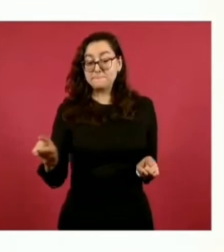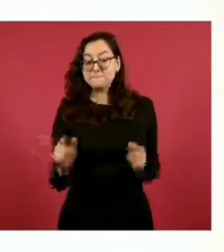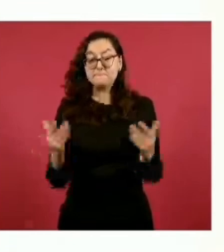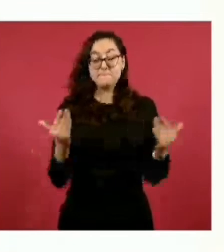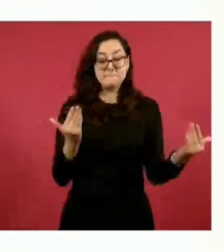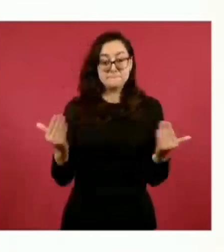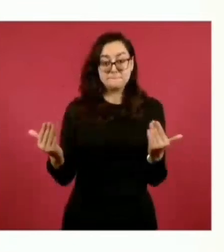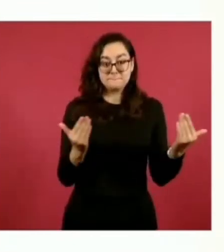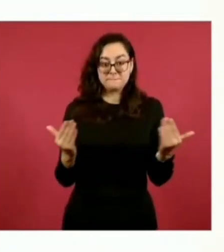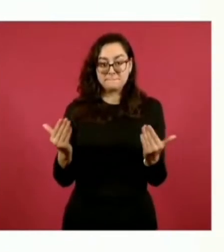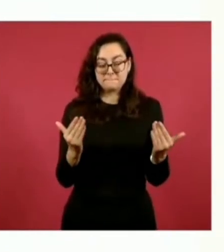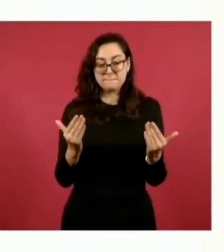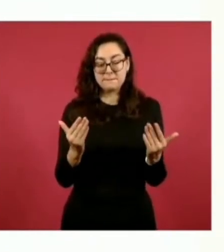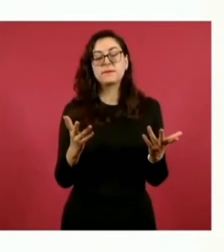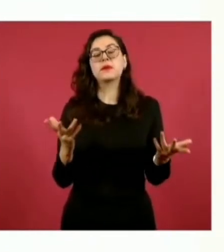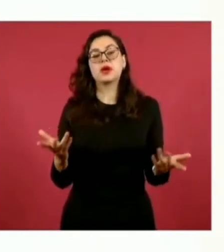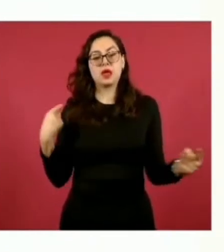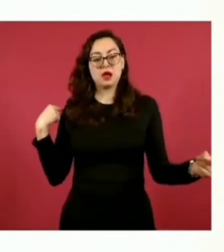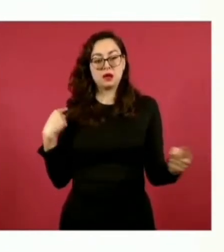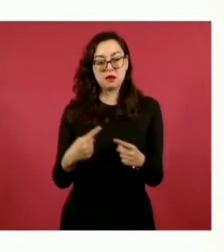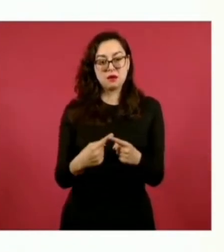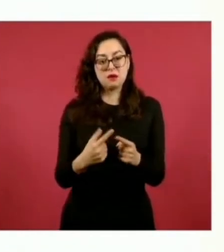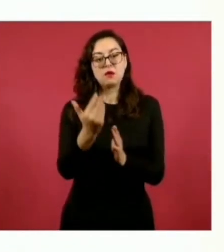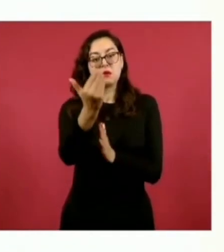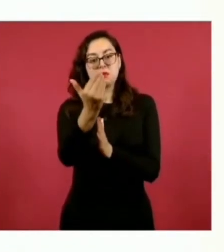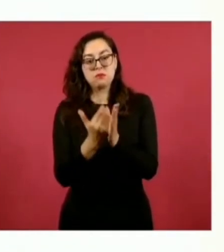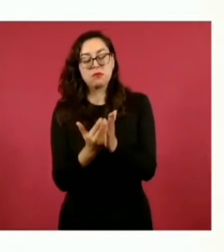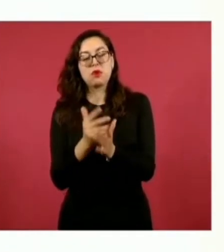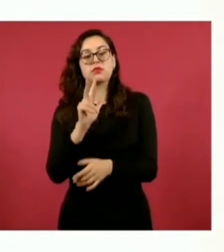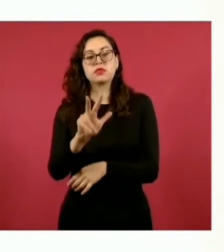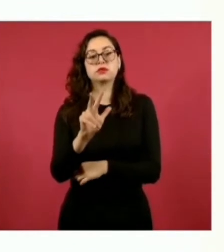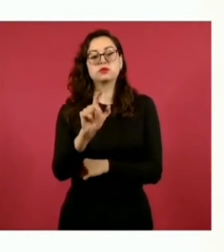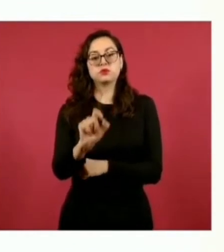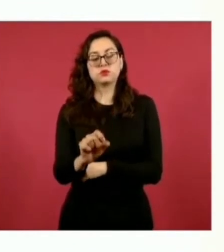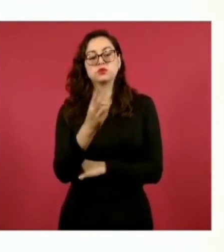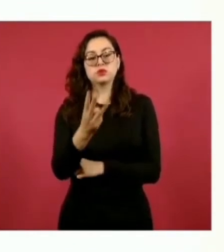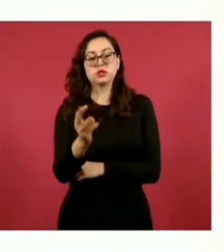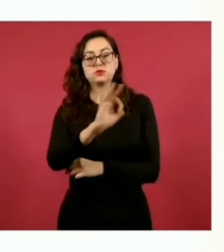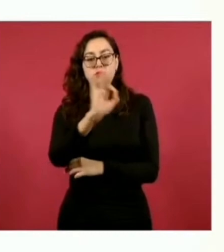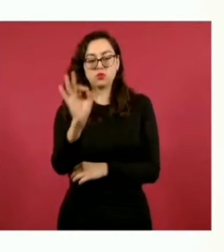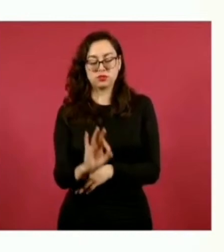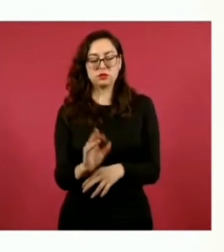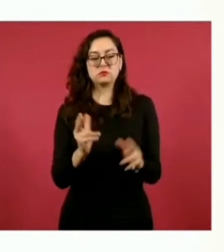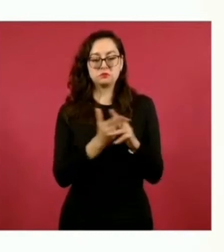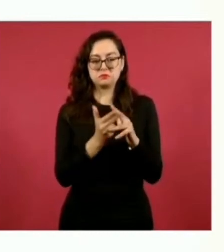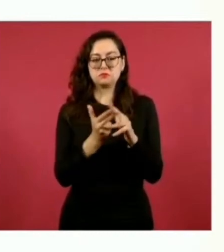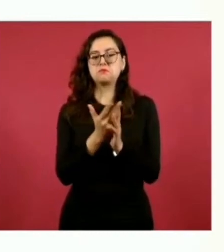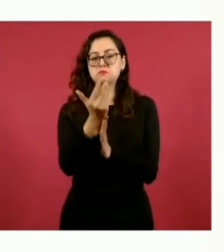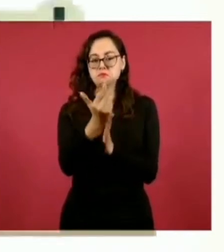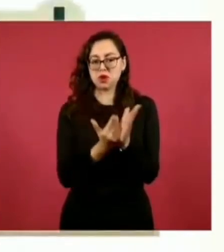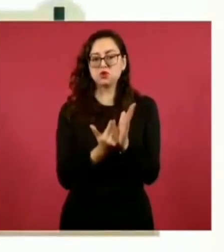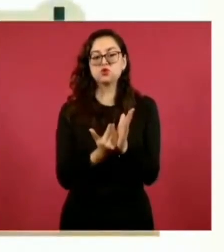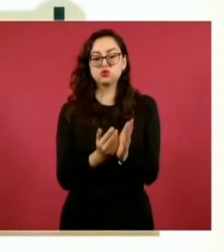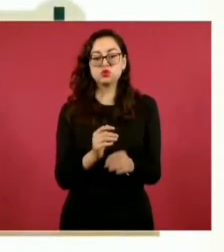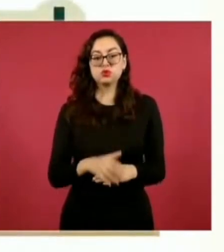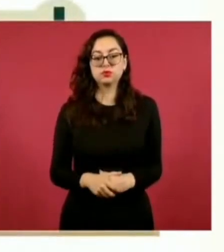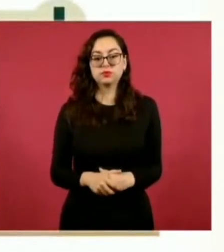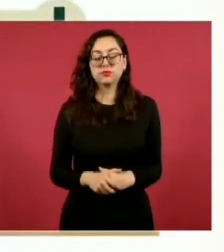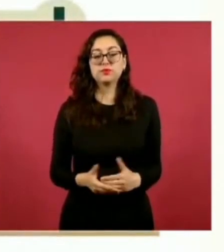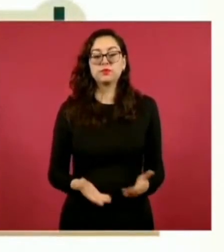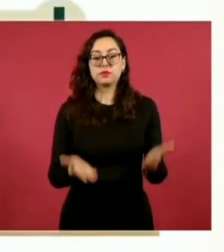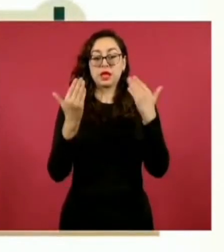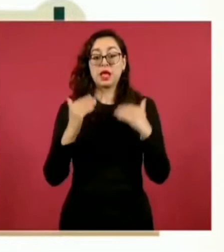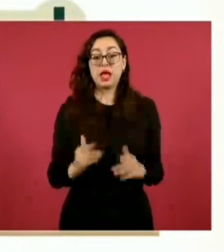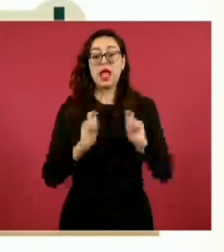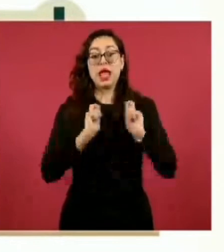2018 se tiene una disminución de 18.3 adelante eh en los